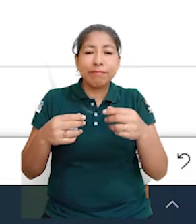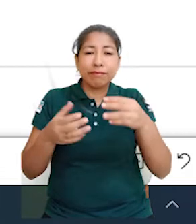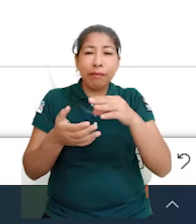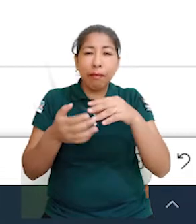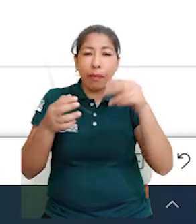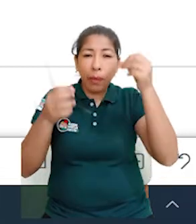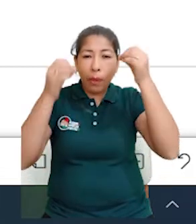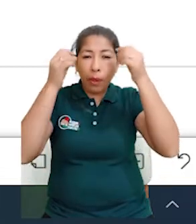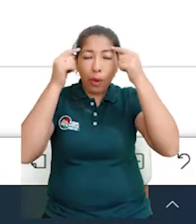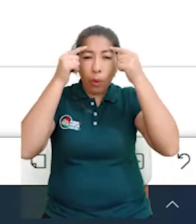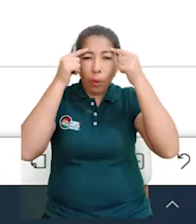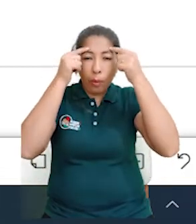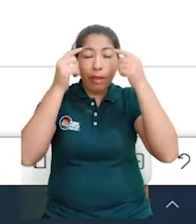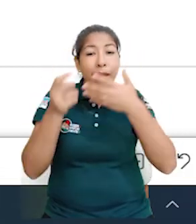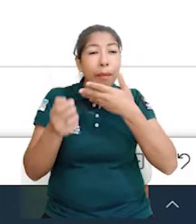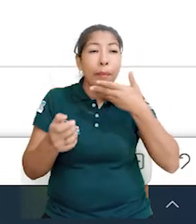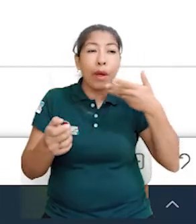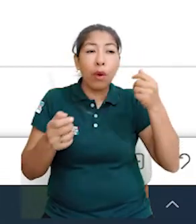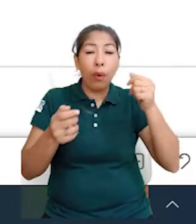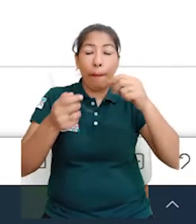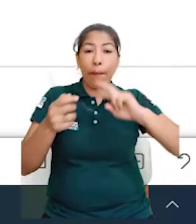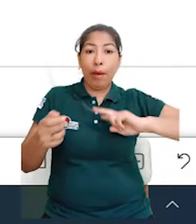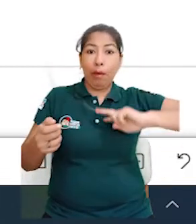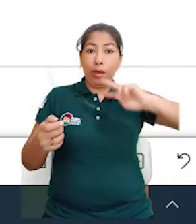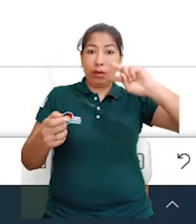original. Tenemos 2